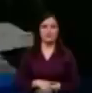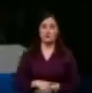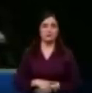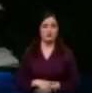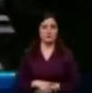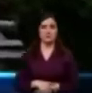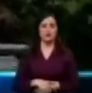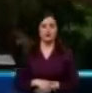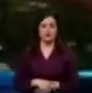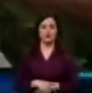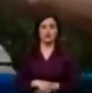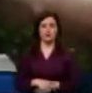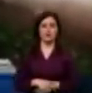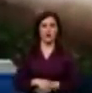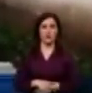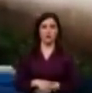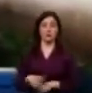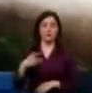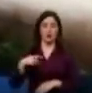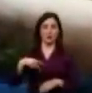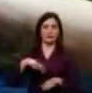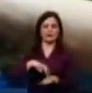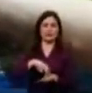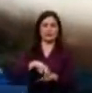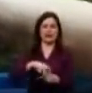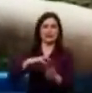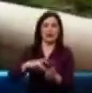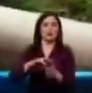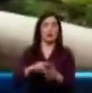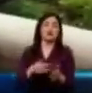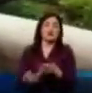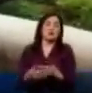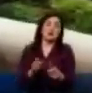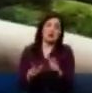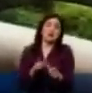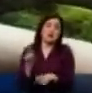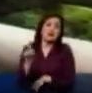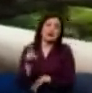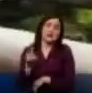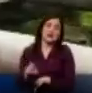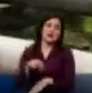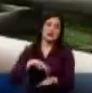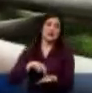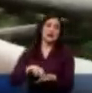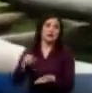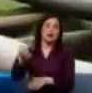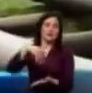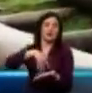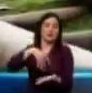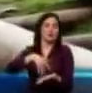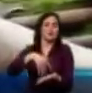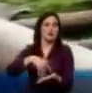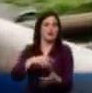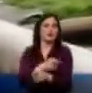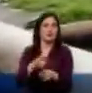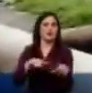no está adecuado para el paso de los peatones, sin embargo tienen que utilizarlo. Aquí vemos a los vecinos a esta hora de la mañana que están transitando, los estudiantes que tienen que ir a